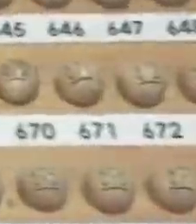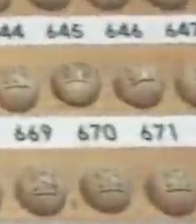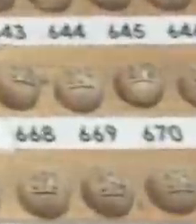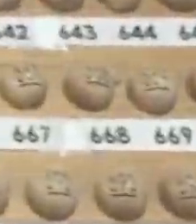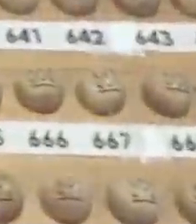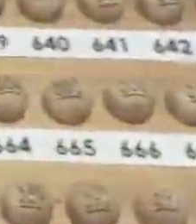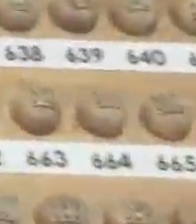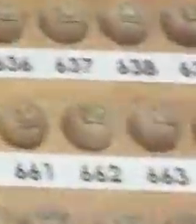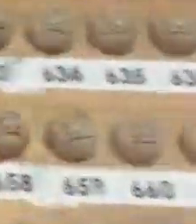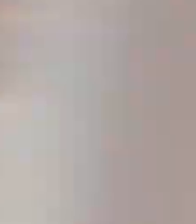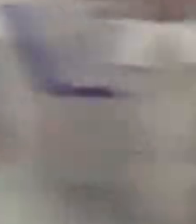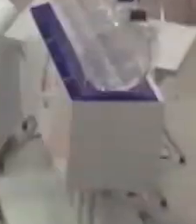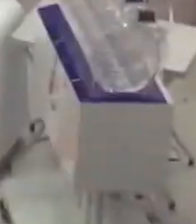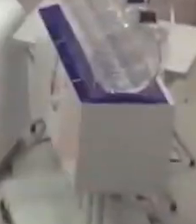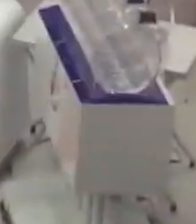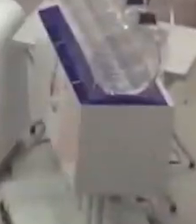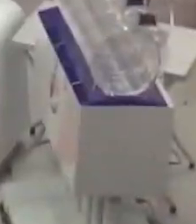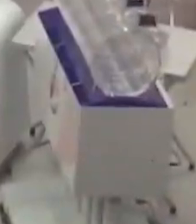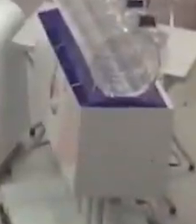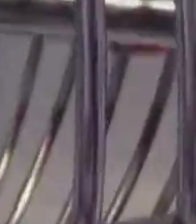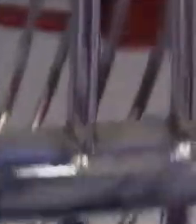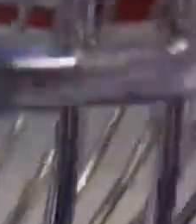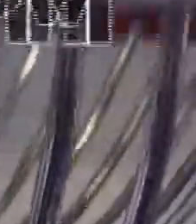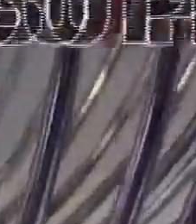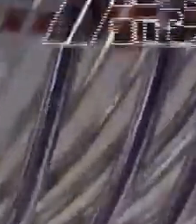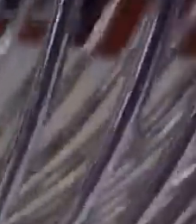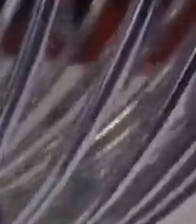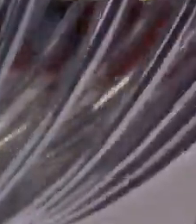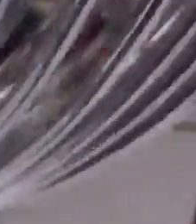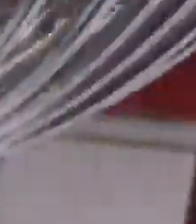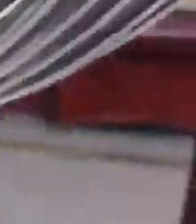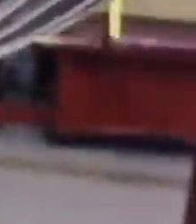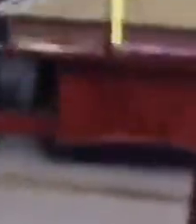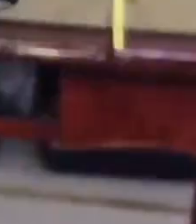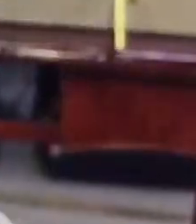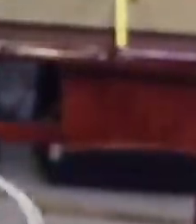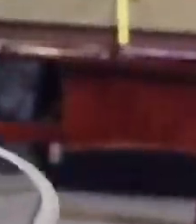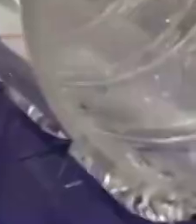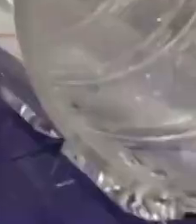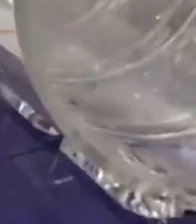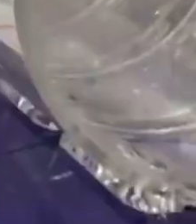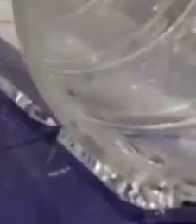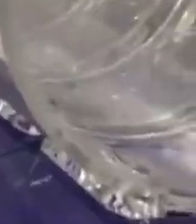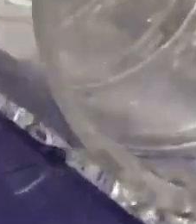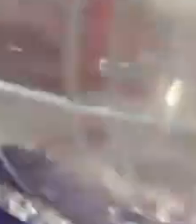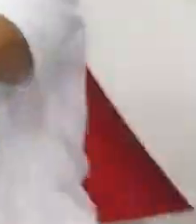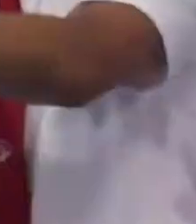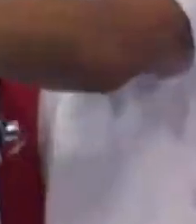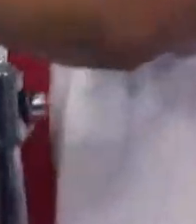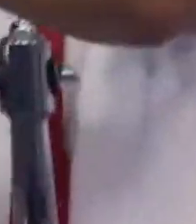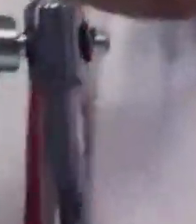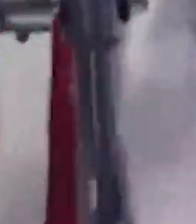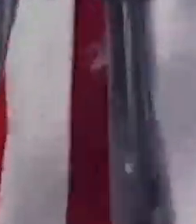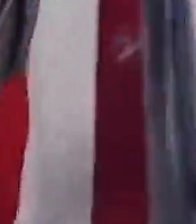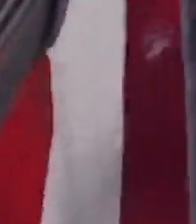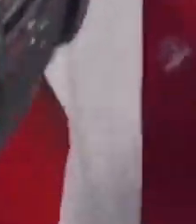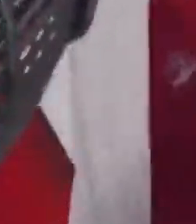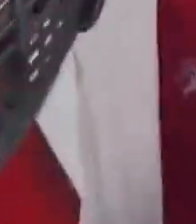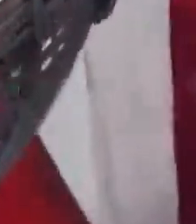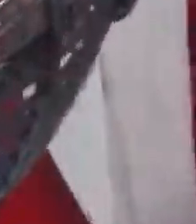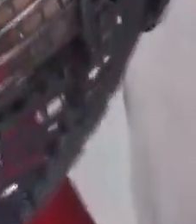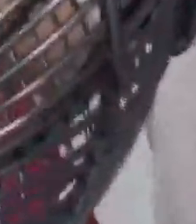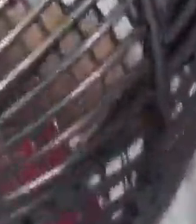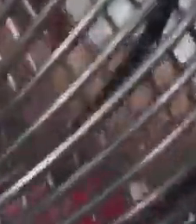tenemos el sorteo de la Lotería Nacional. desde la Junta de Protección Social de San